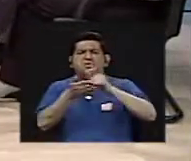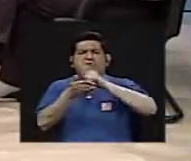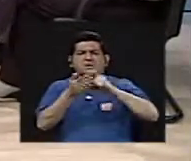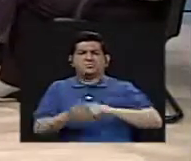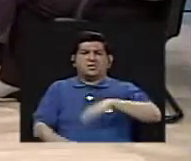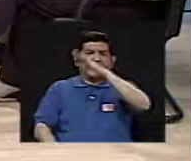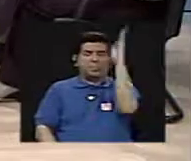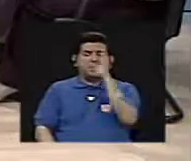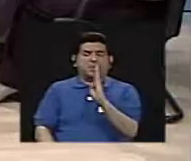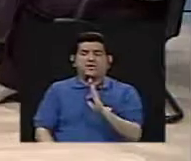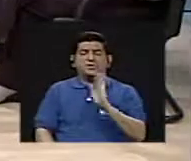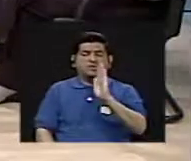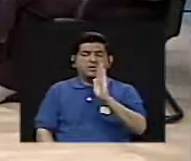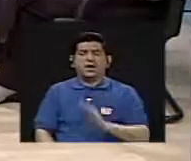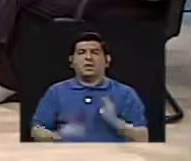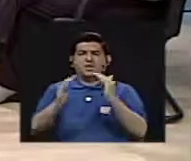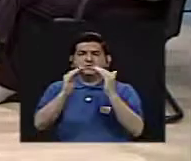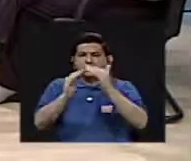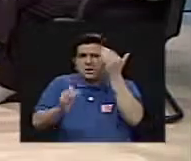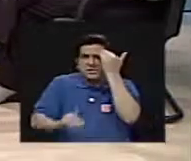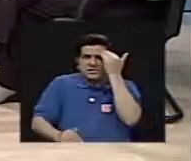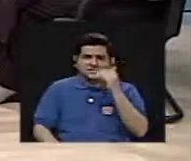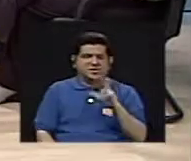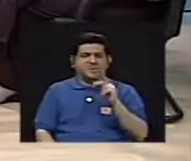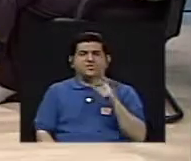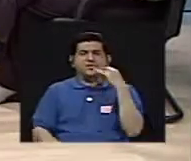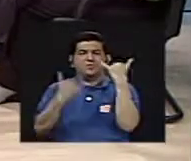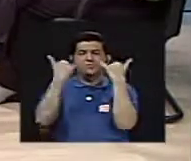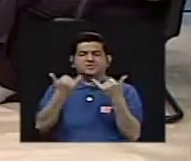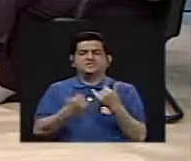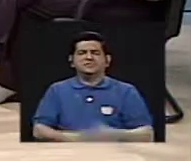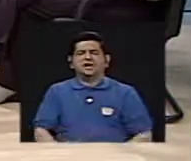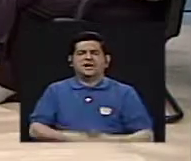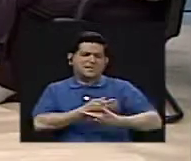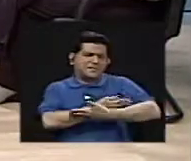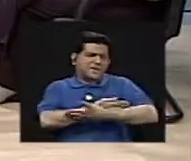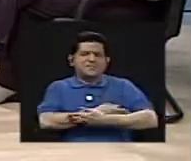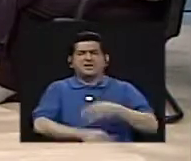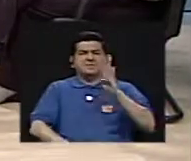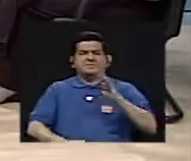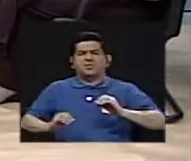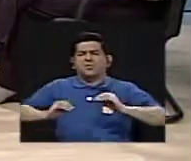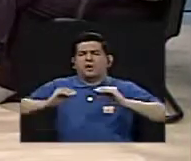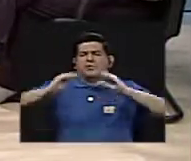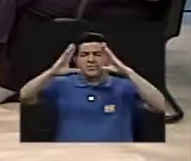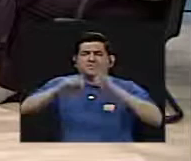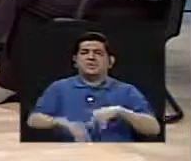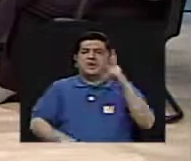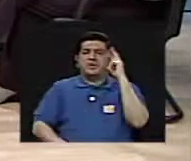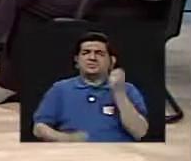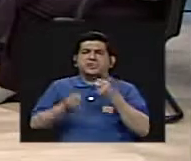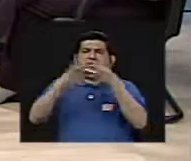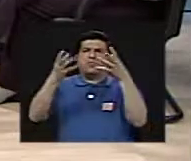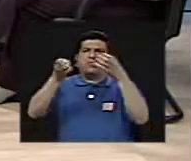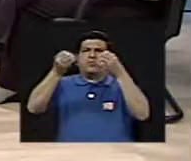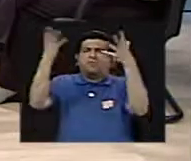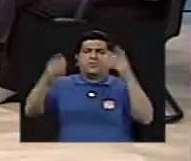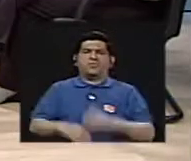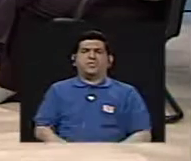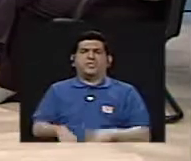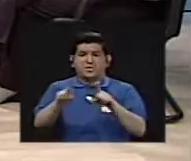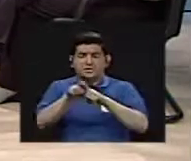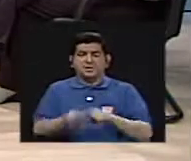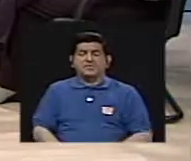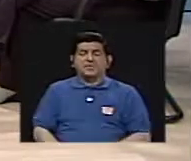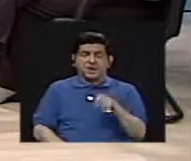nunca lo han cantado. Esto es algo que desde que están en brazos, estuvieron a las 4 de la mañana escuchando las bombetas, vistiendo a